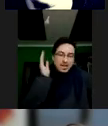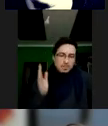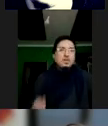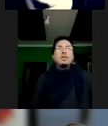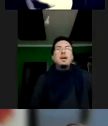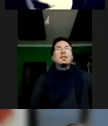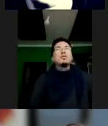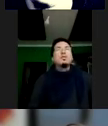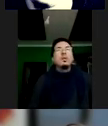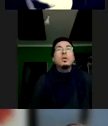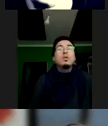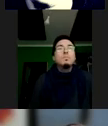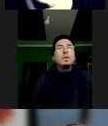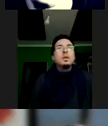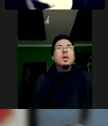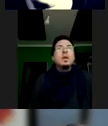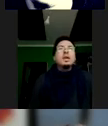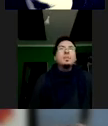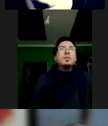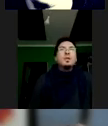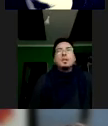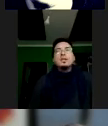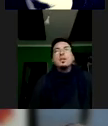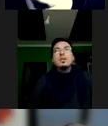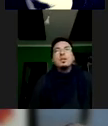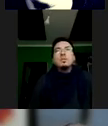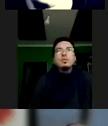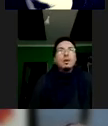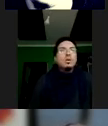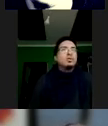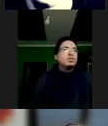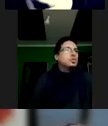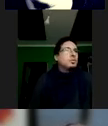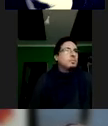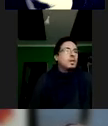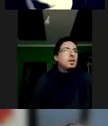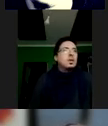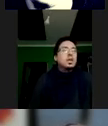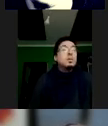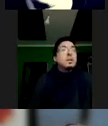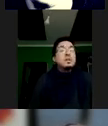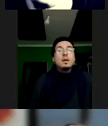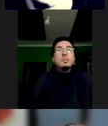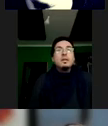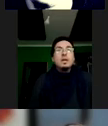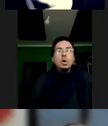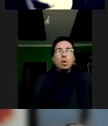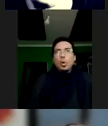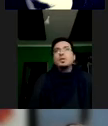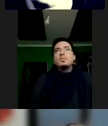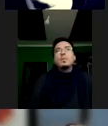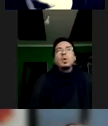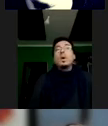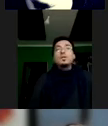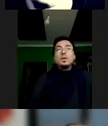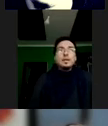quiero ir directamente al asunto, que es lo que nos compete. ¿Qué tipo de vistas, chiquillos, tenemos en un plano de construcción? Tenemos principalmente